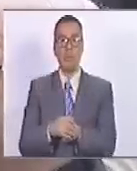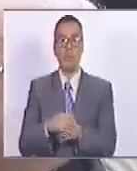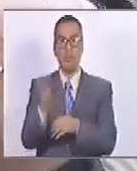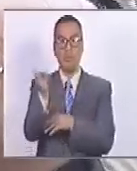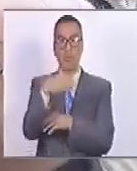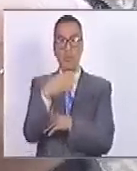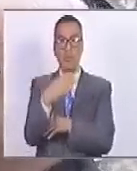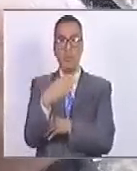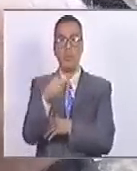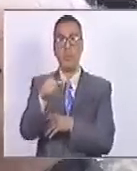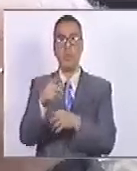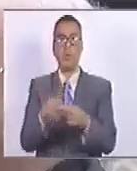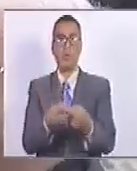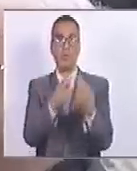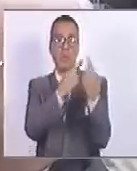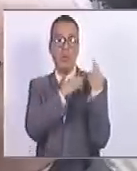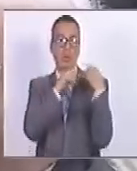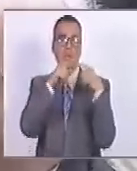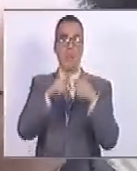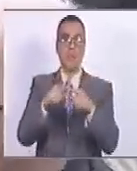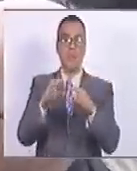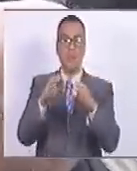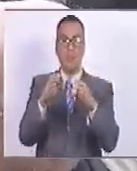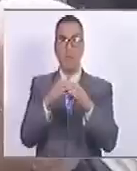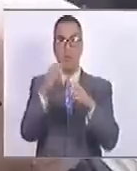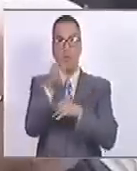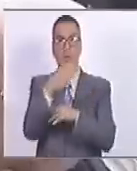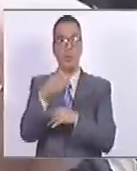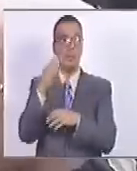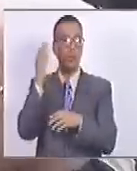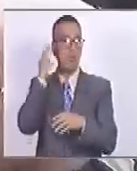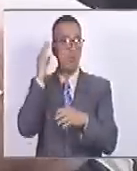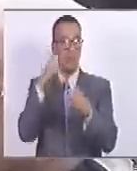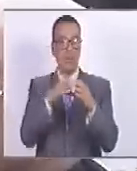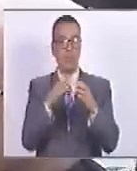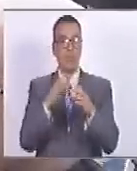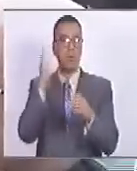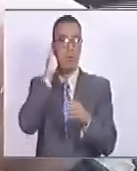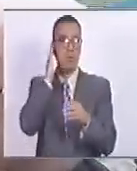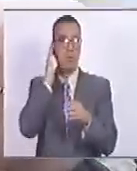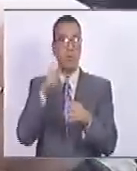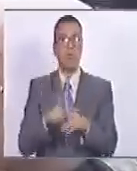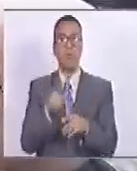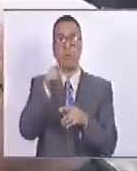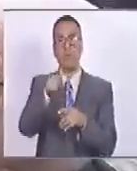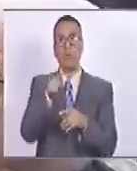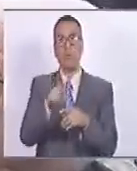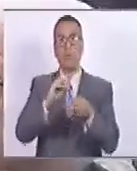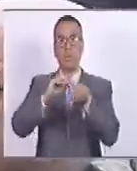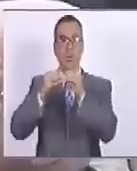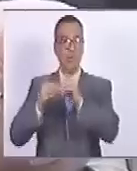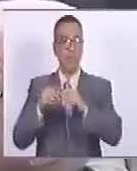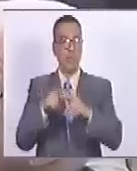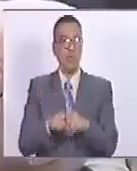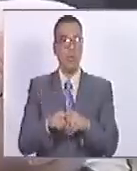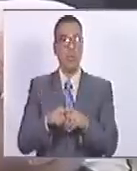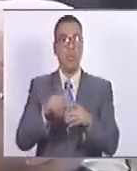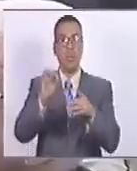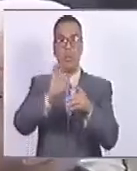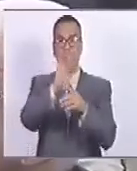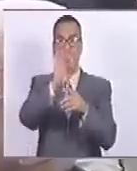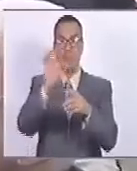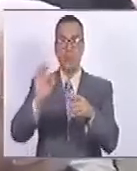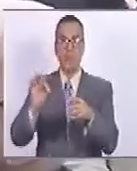bandera que representa a la comunidad de sordos. La misma fue diseñada por el